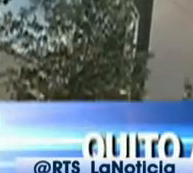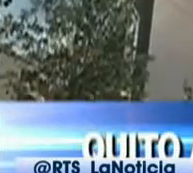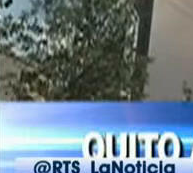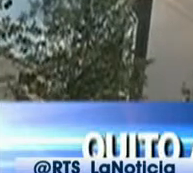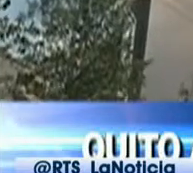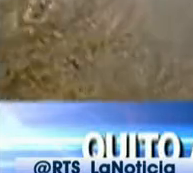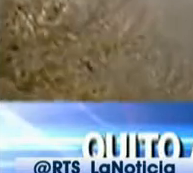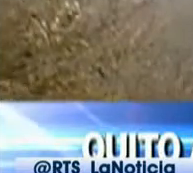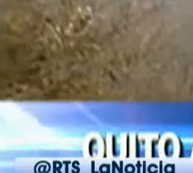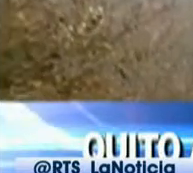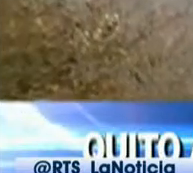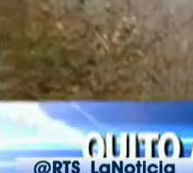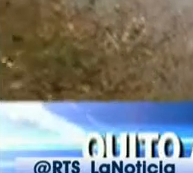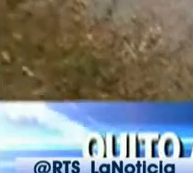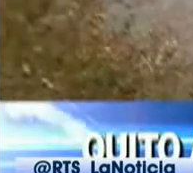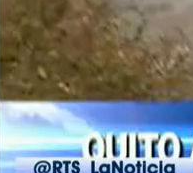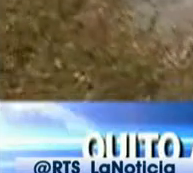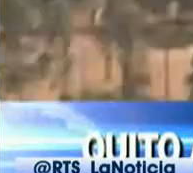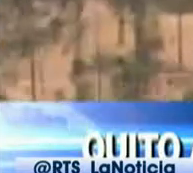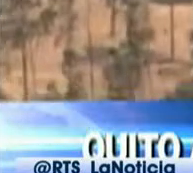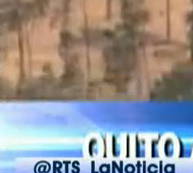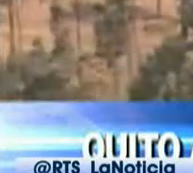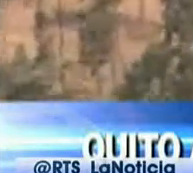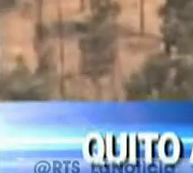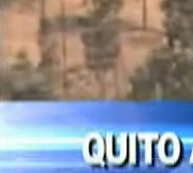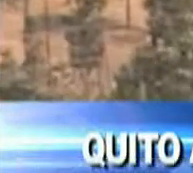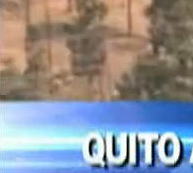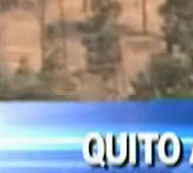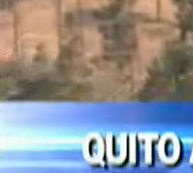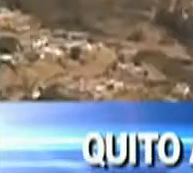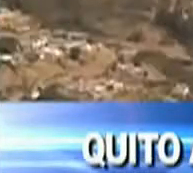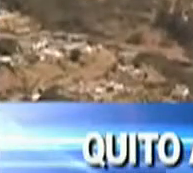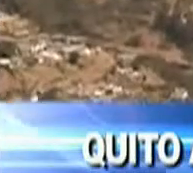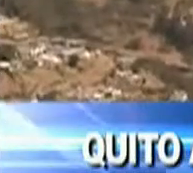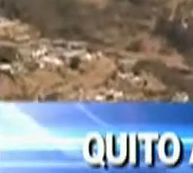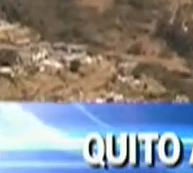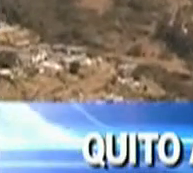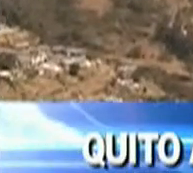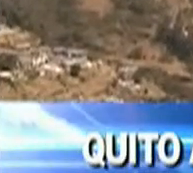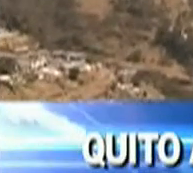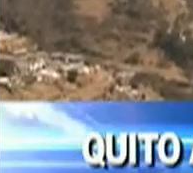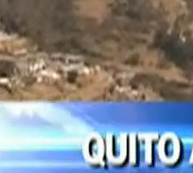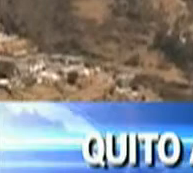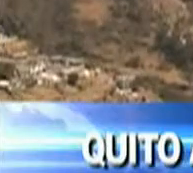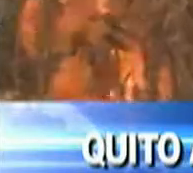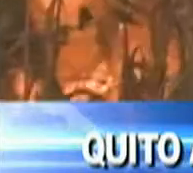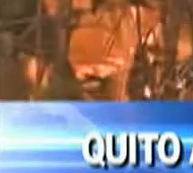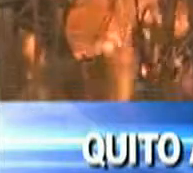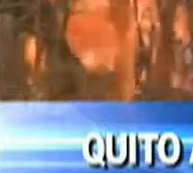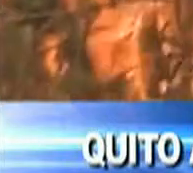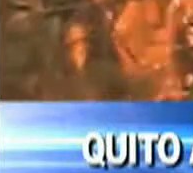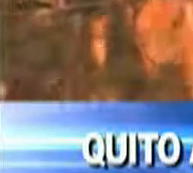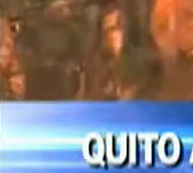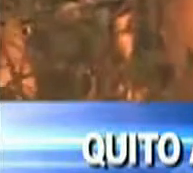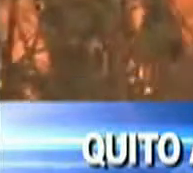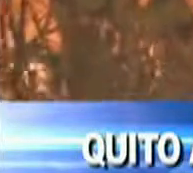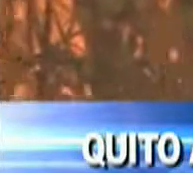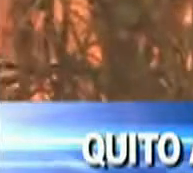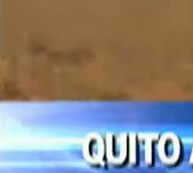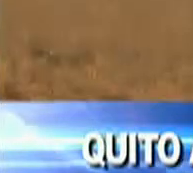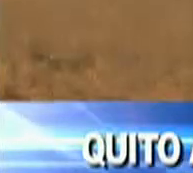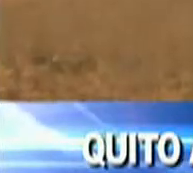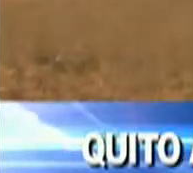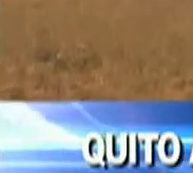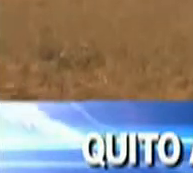Quito azotado por constantes incendios forestales. Solo ayer se reportaron 19